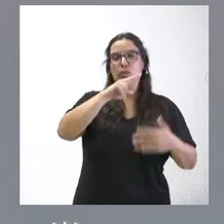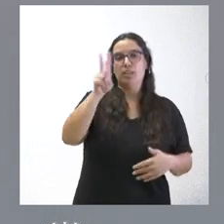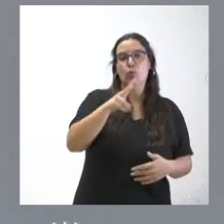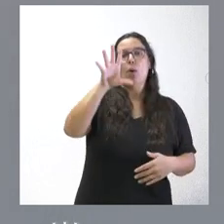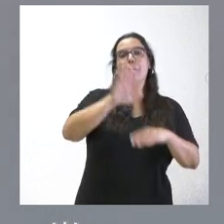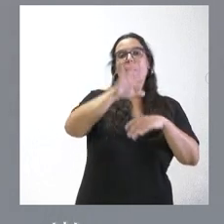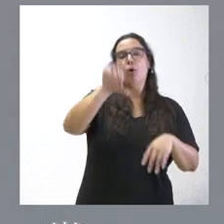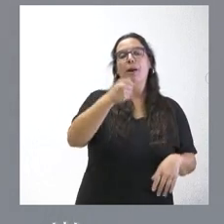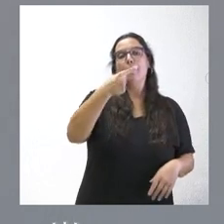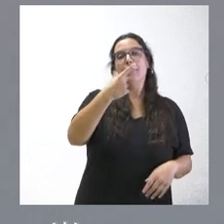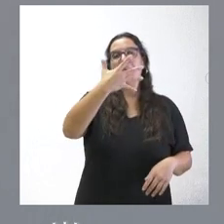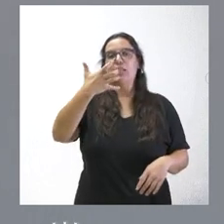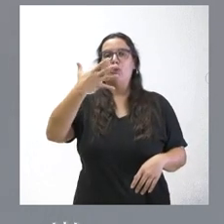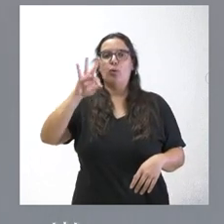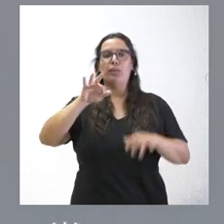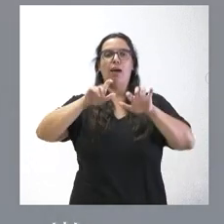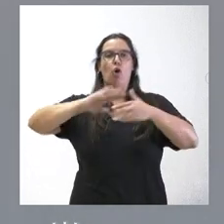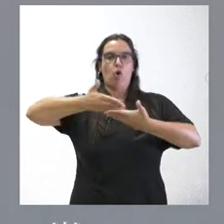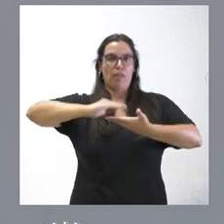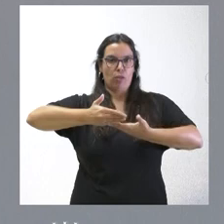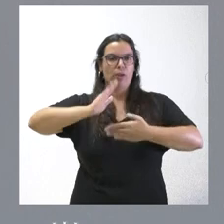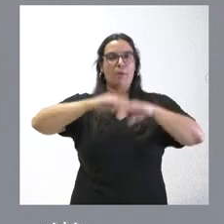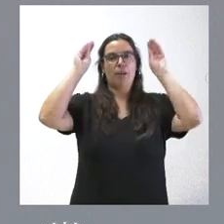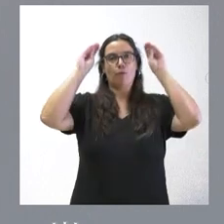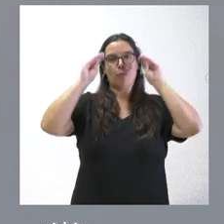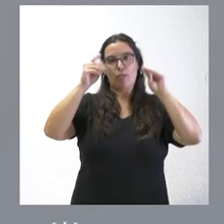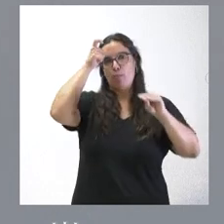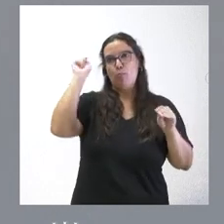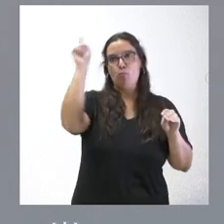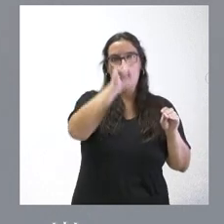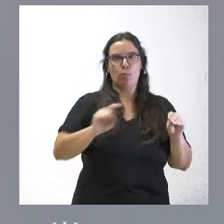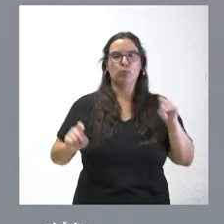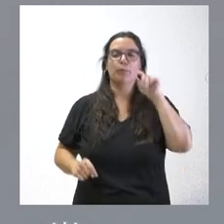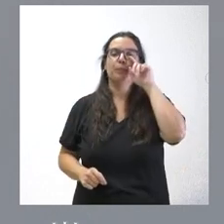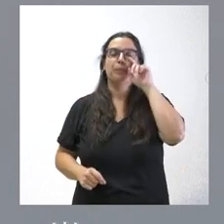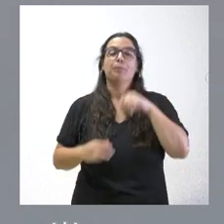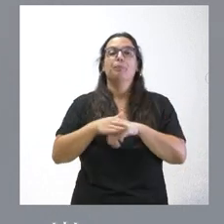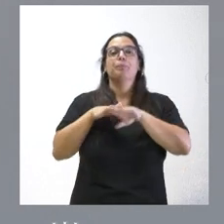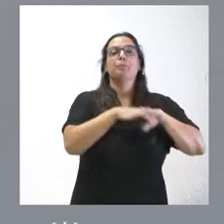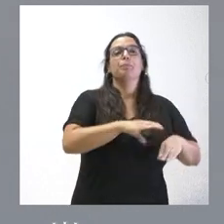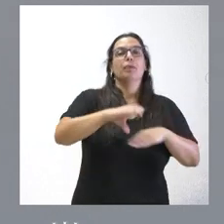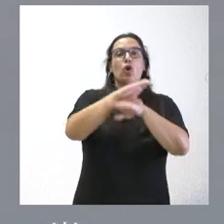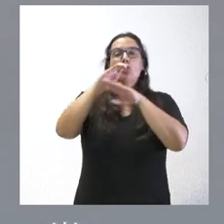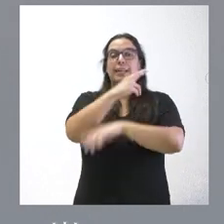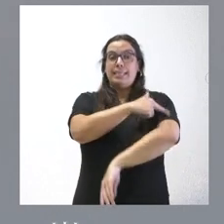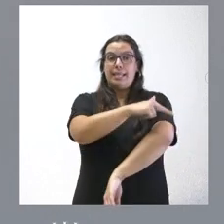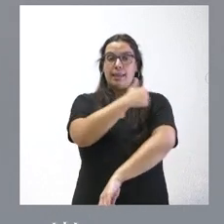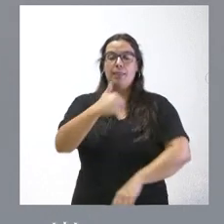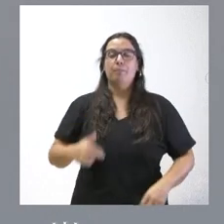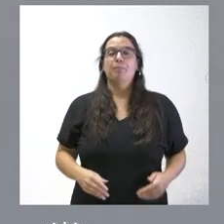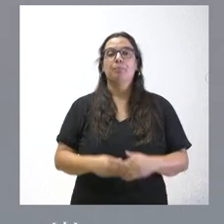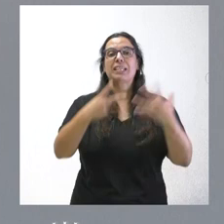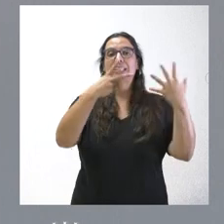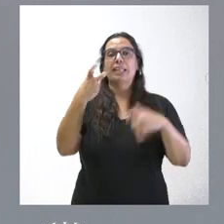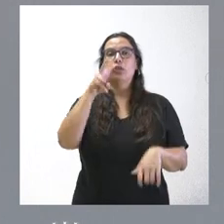1550 ordenadores para la formación de estas personas en el mundo rural en el ámbito de la consejería de sanidad